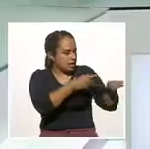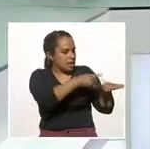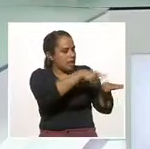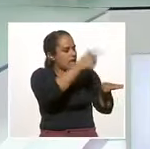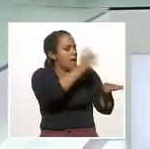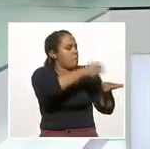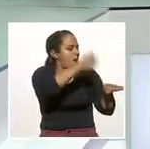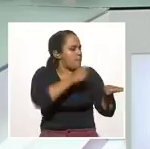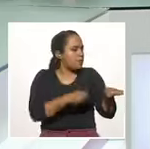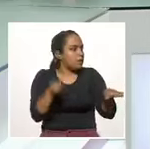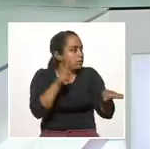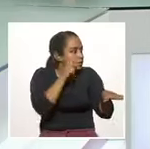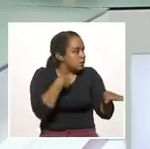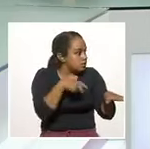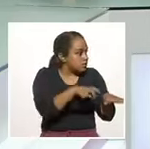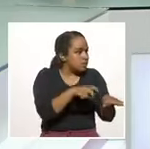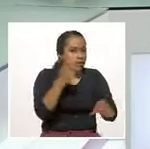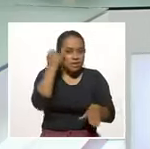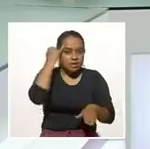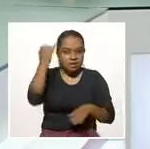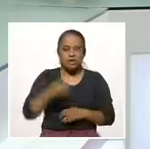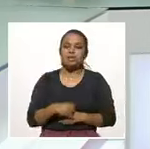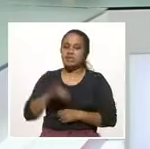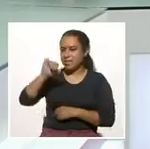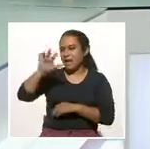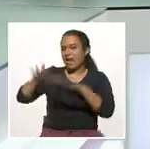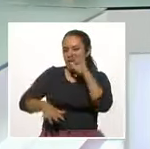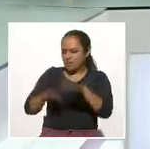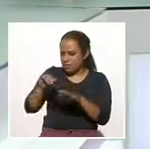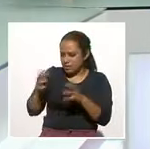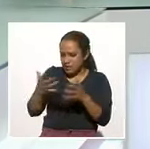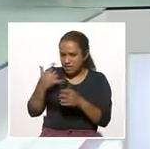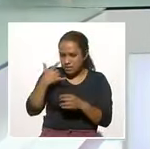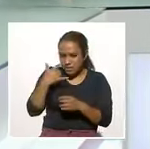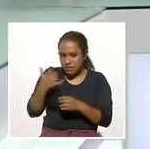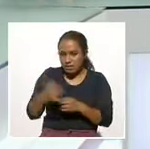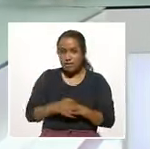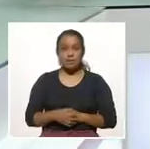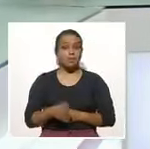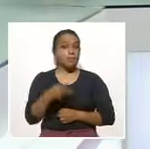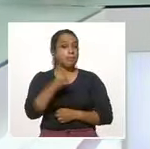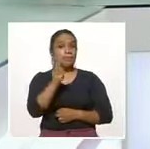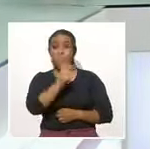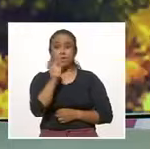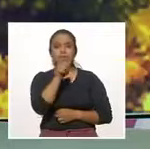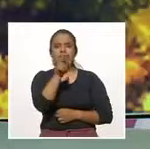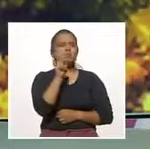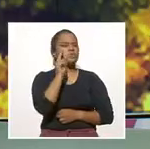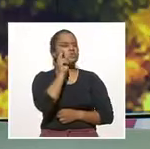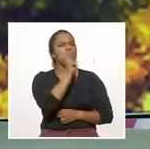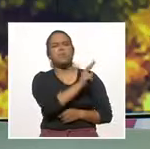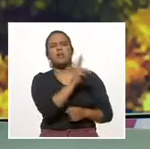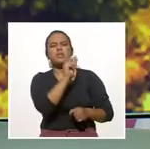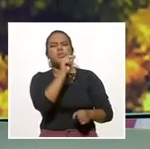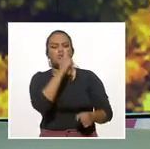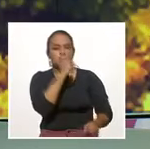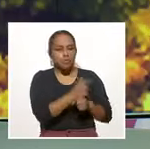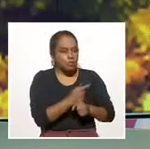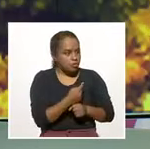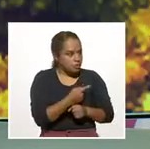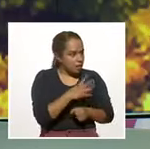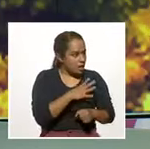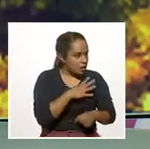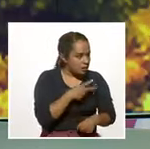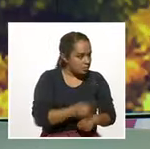avión? No, pero entonces, a veces sí veo uno que está haciendo cosas raras Lo que voy, si tú no te involucras y tú no te das cuenta de tu